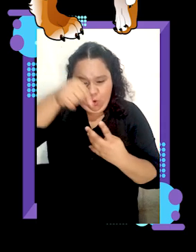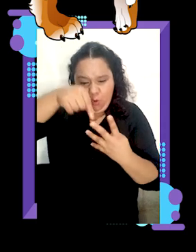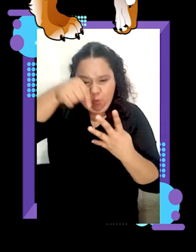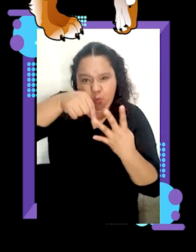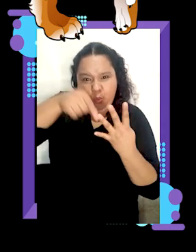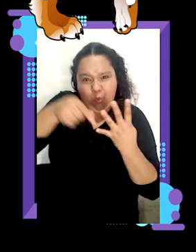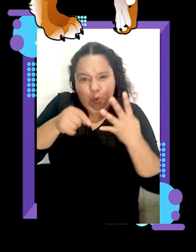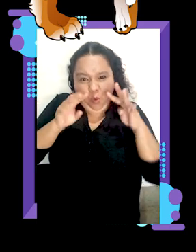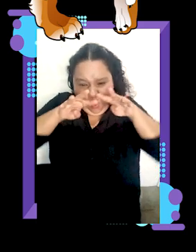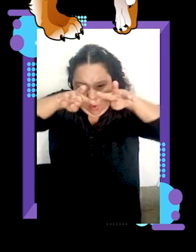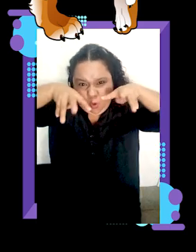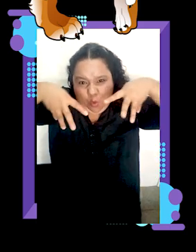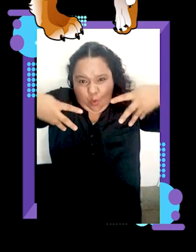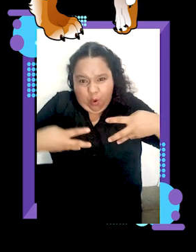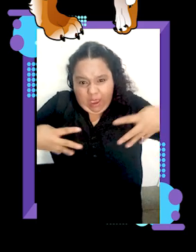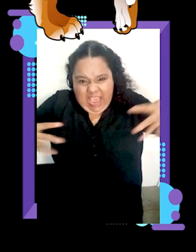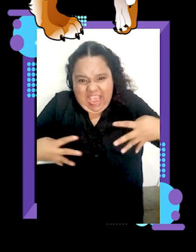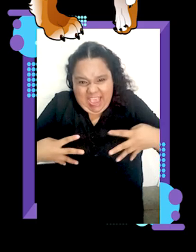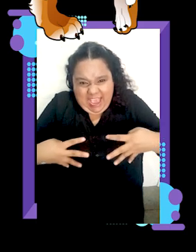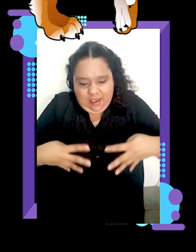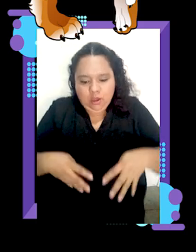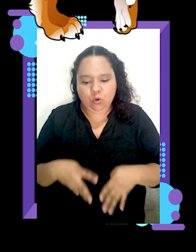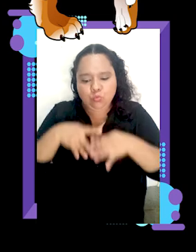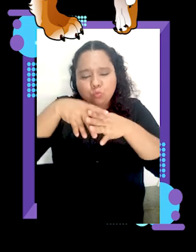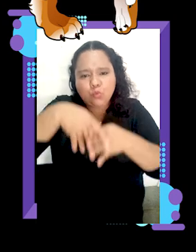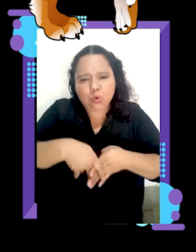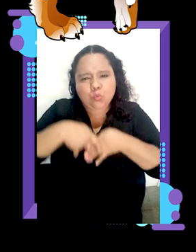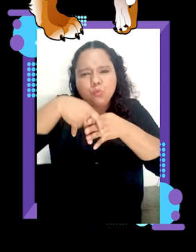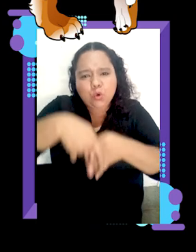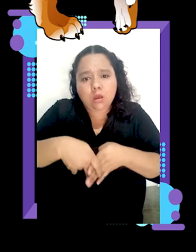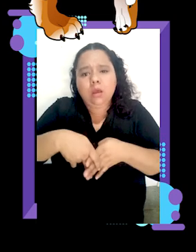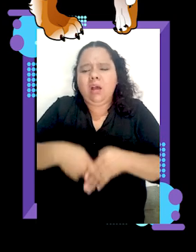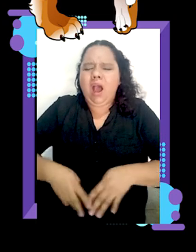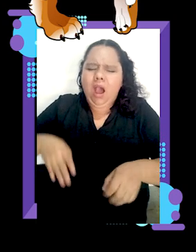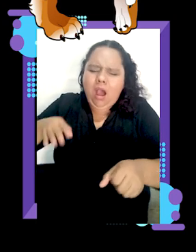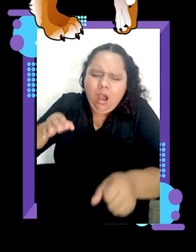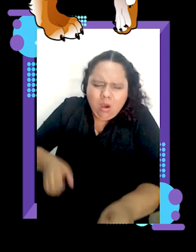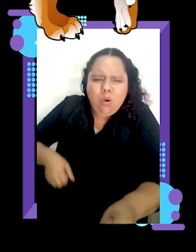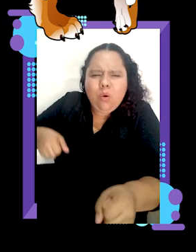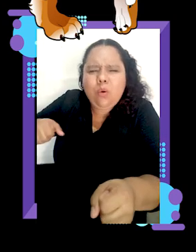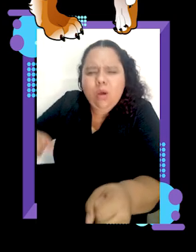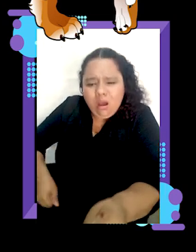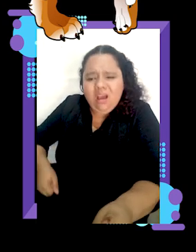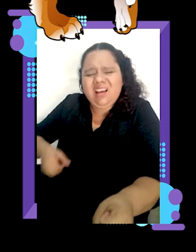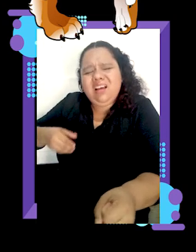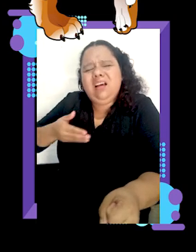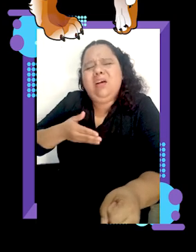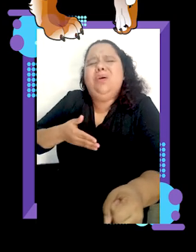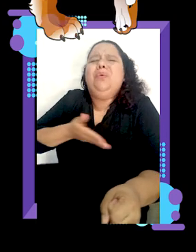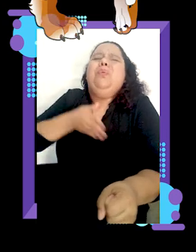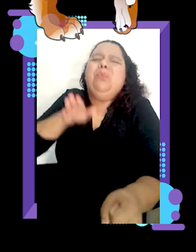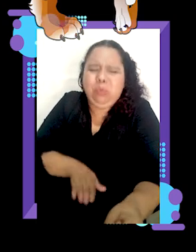al tigre. De repente él le dijo que avanzara porque iba bien moribundo, pero los estaba